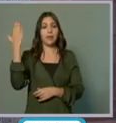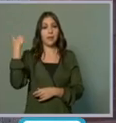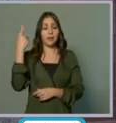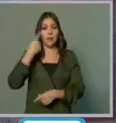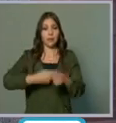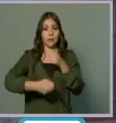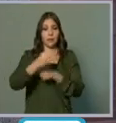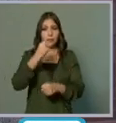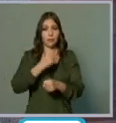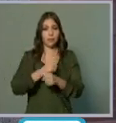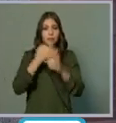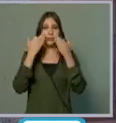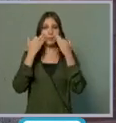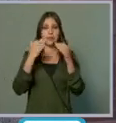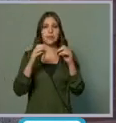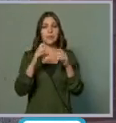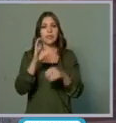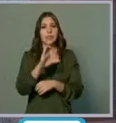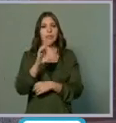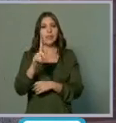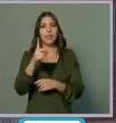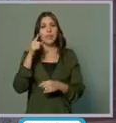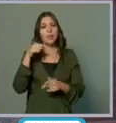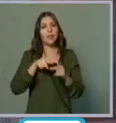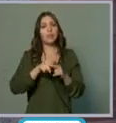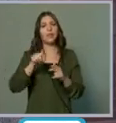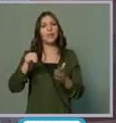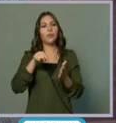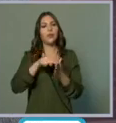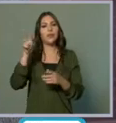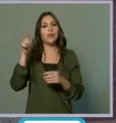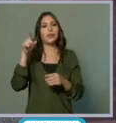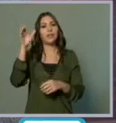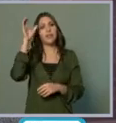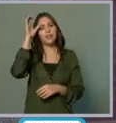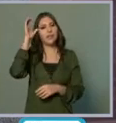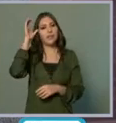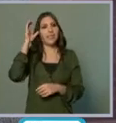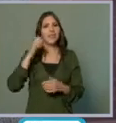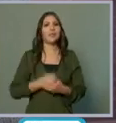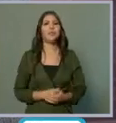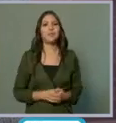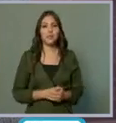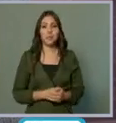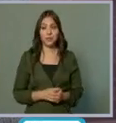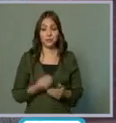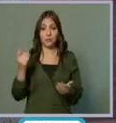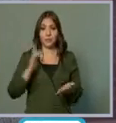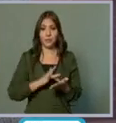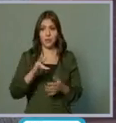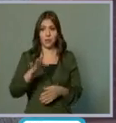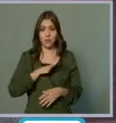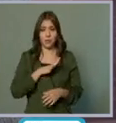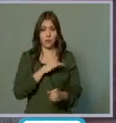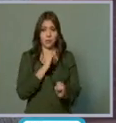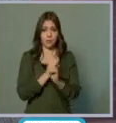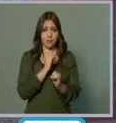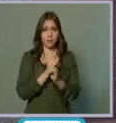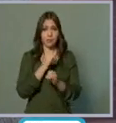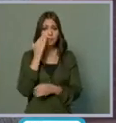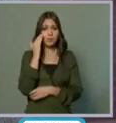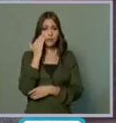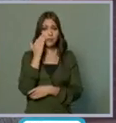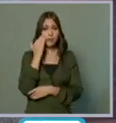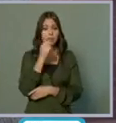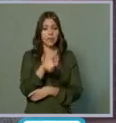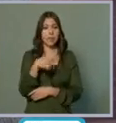nuestro disco CD, Hachidan. Pues muchas felicidades por este material discográfico. Existe una fanpage de Facebook para